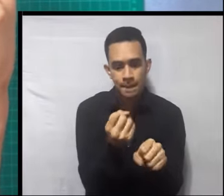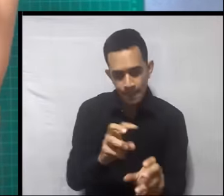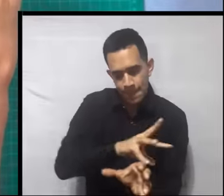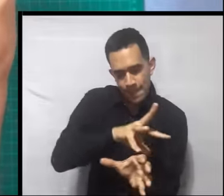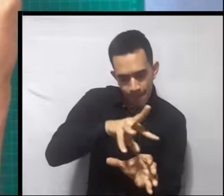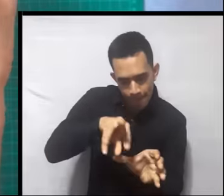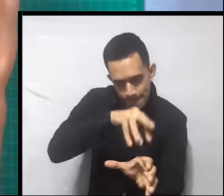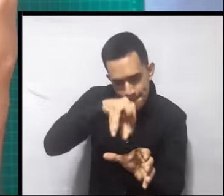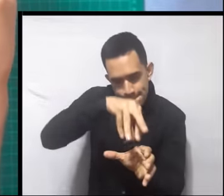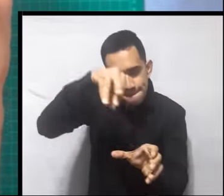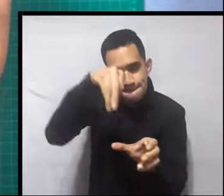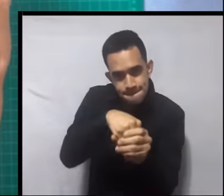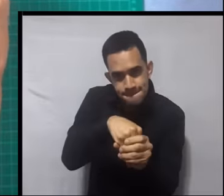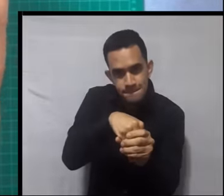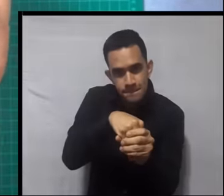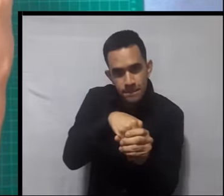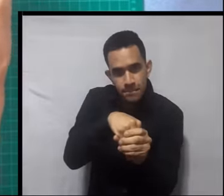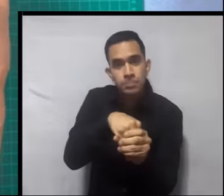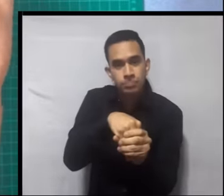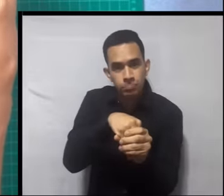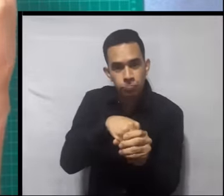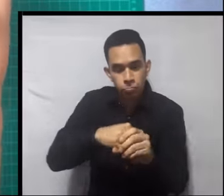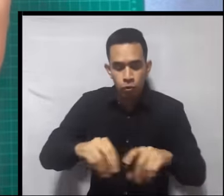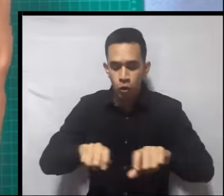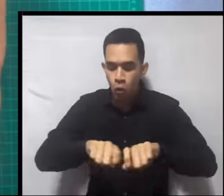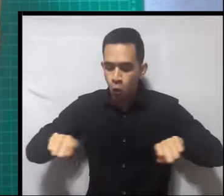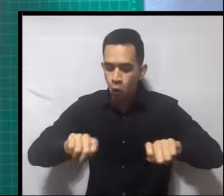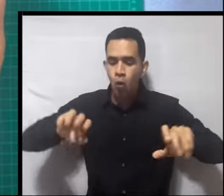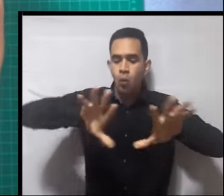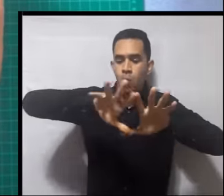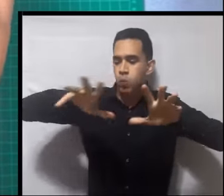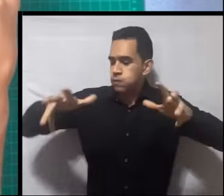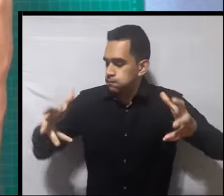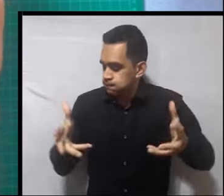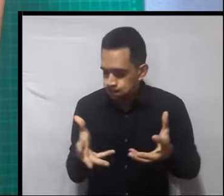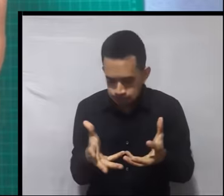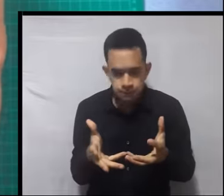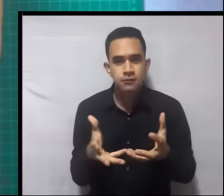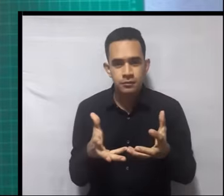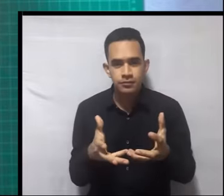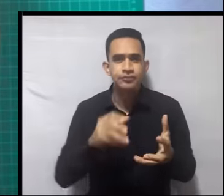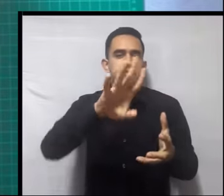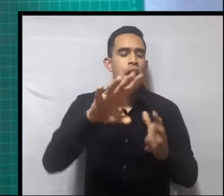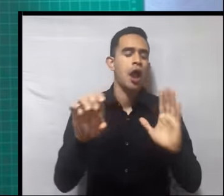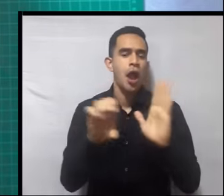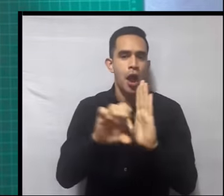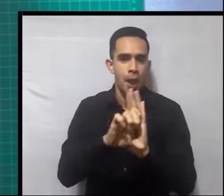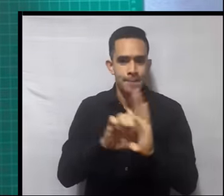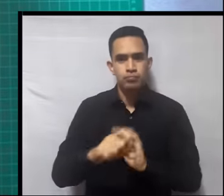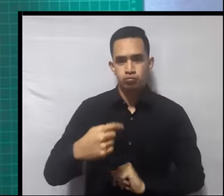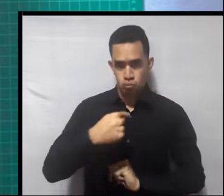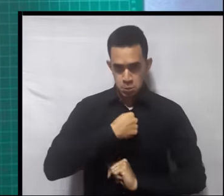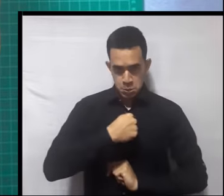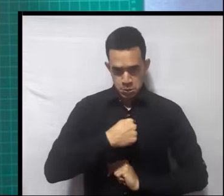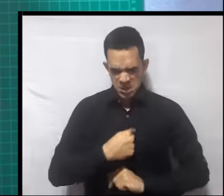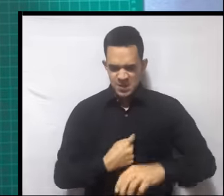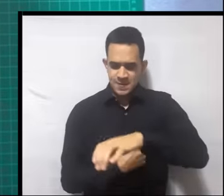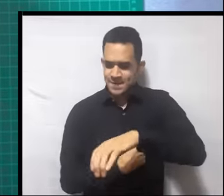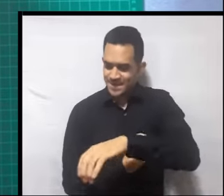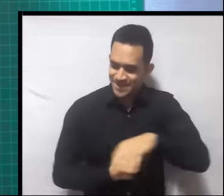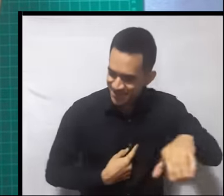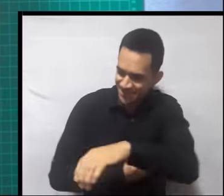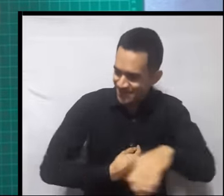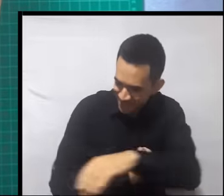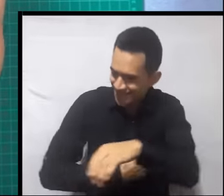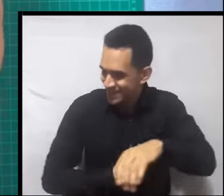tipo de energía mecánica asociada a la localización de un cuerpo dentro de un campo de fuerza. En otras palabras, si yo ejerzo una